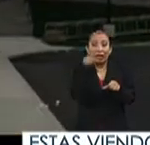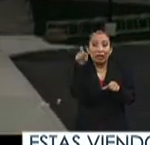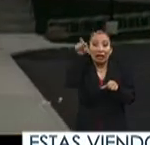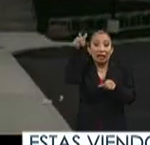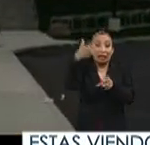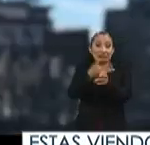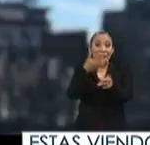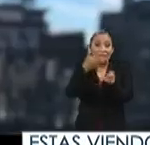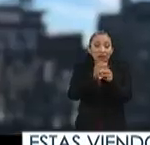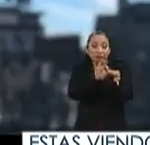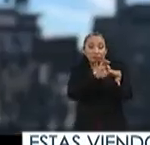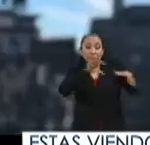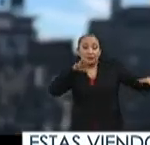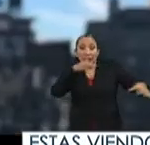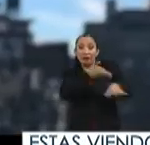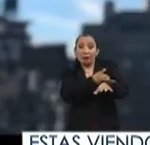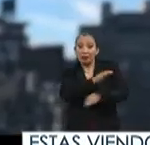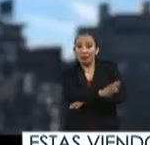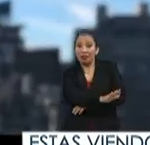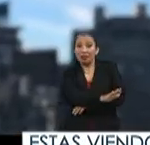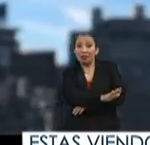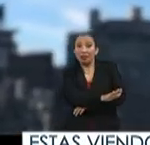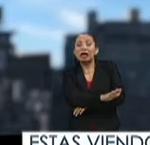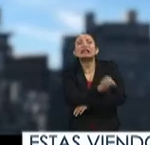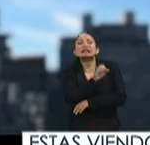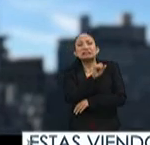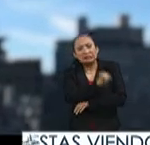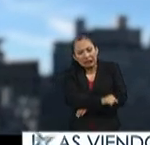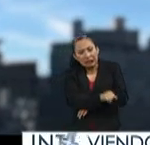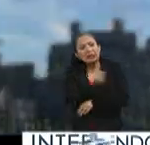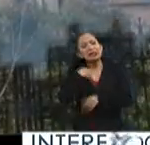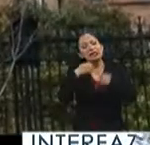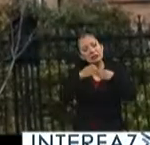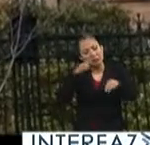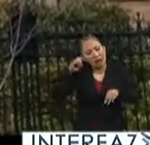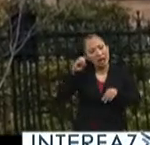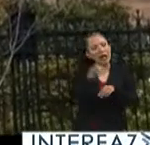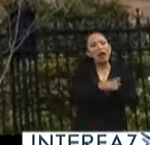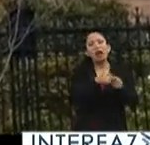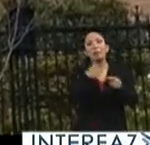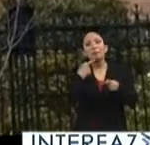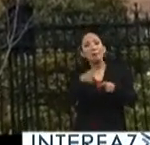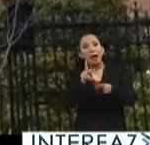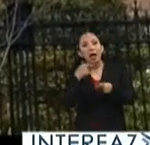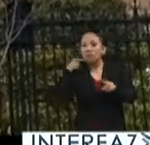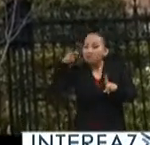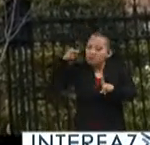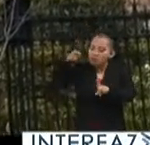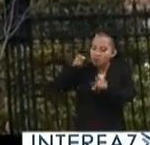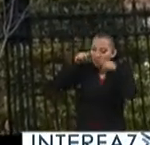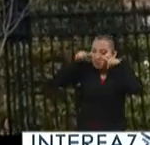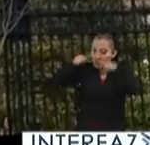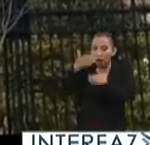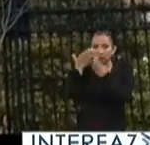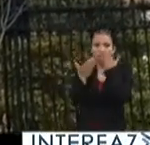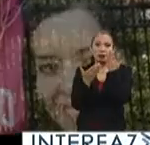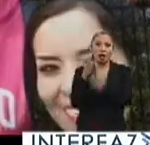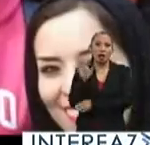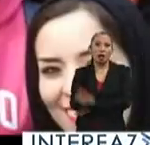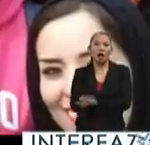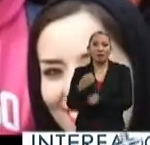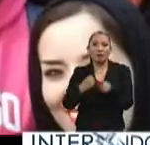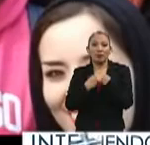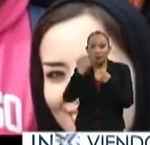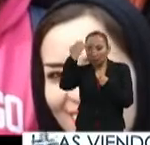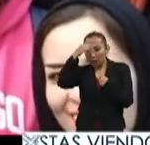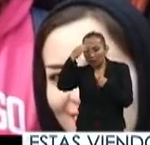allá es desapegarte completamente de eso. Sí era de que les enviaba mensaje y todo, pero tenías que estar enfocado en estar estudiando y estar